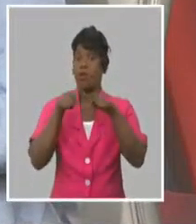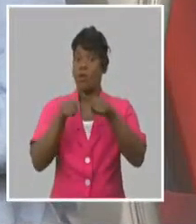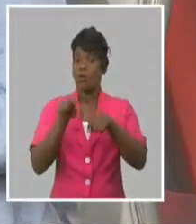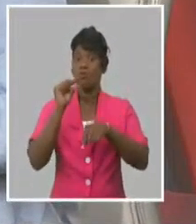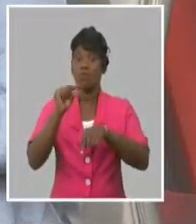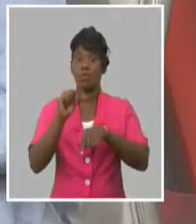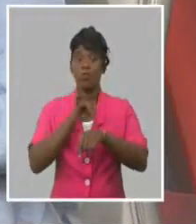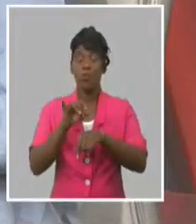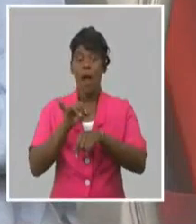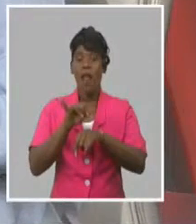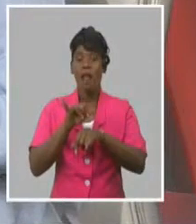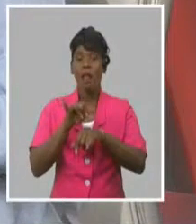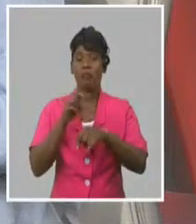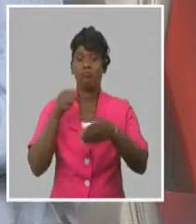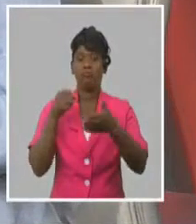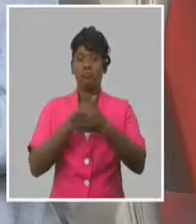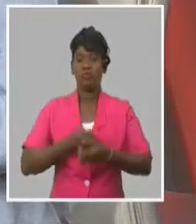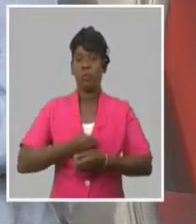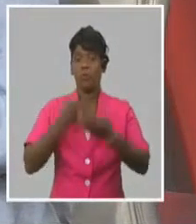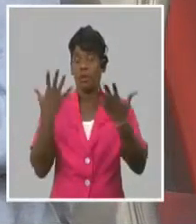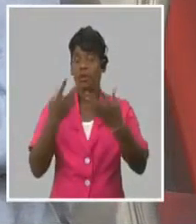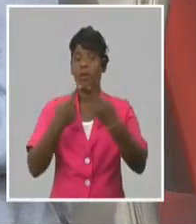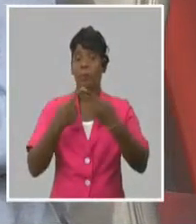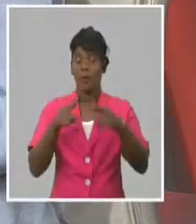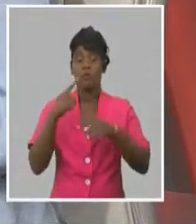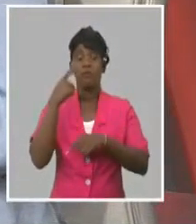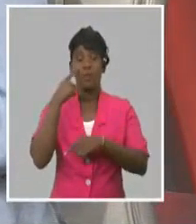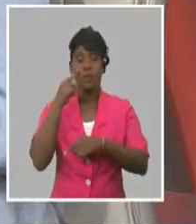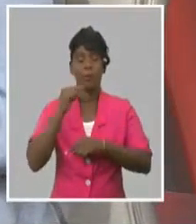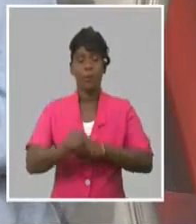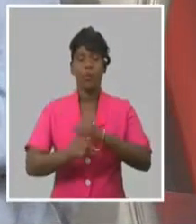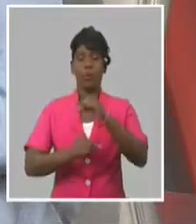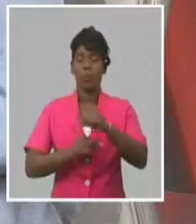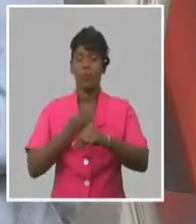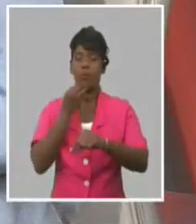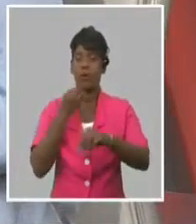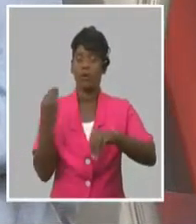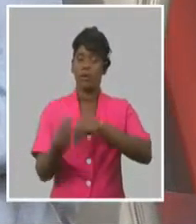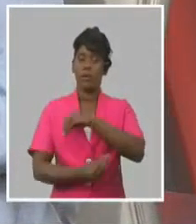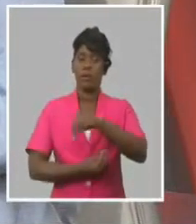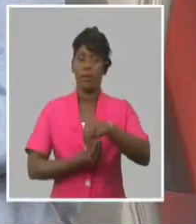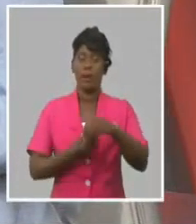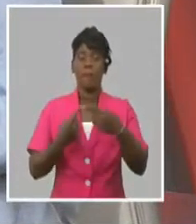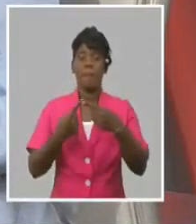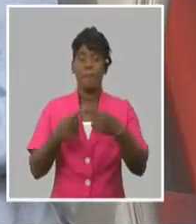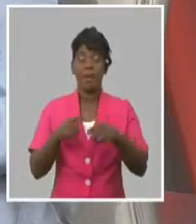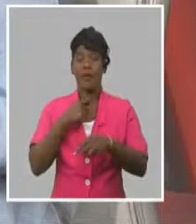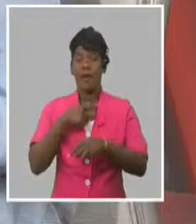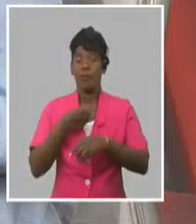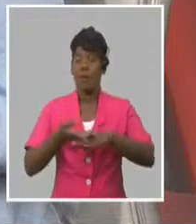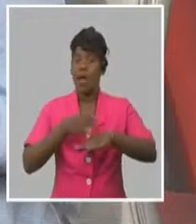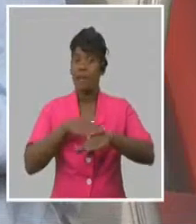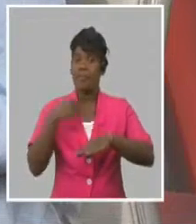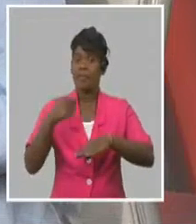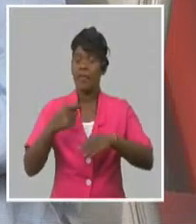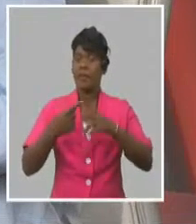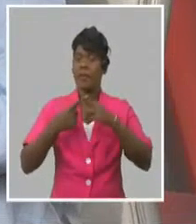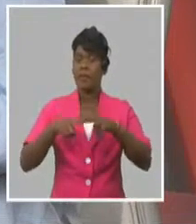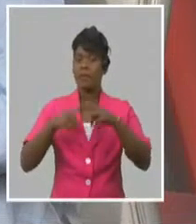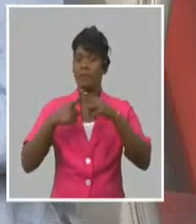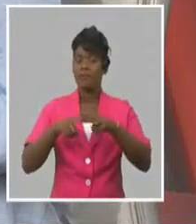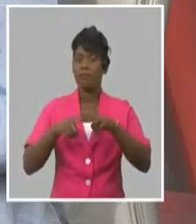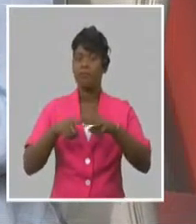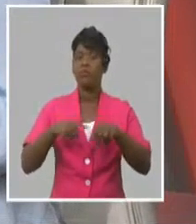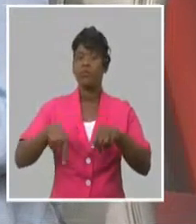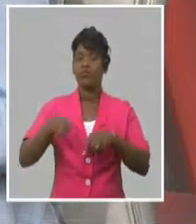en todas las esferas del quehacer económico y social de la nación. Sin resolver eso, es difícil